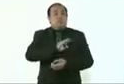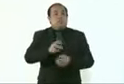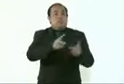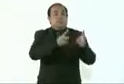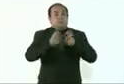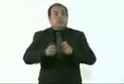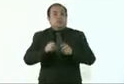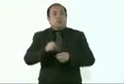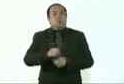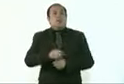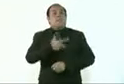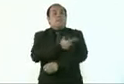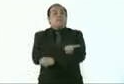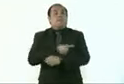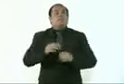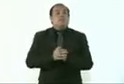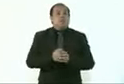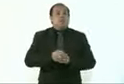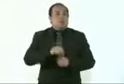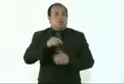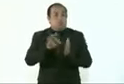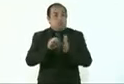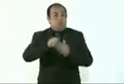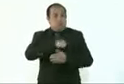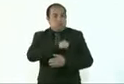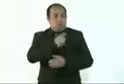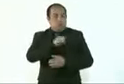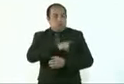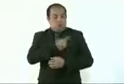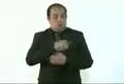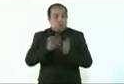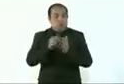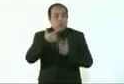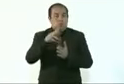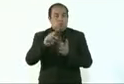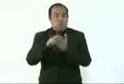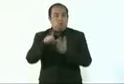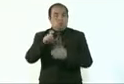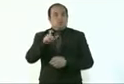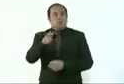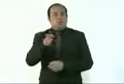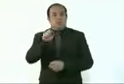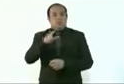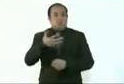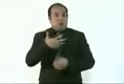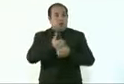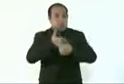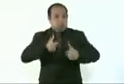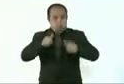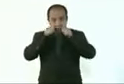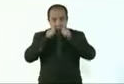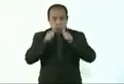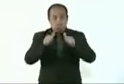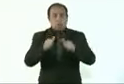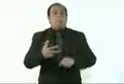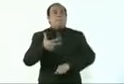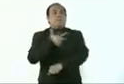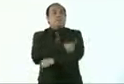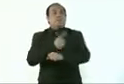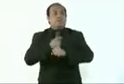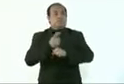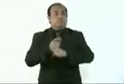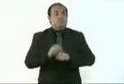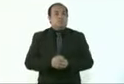mivacuna.salud.gov.mx. Siguiente. También tenemos atención a rezagados de primeras y segundas dosis. Derivado de los datos que les hemos mostrado,